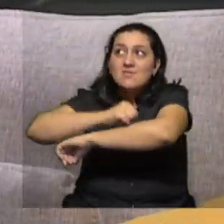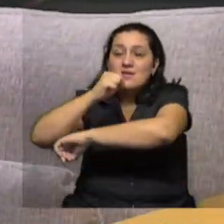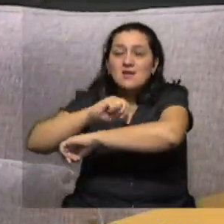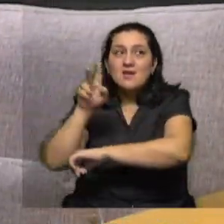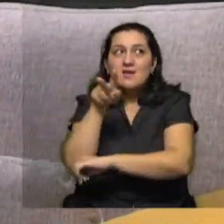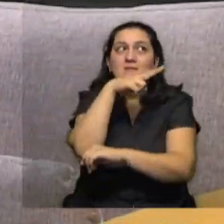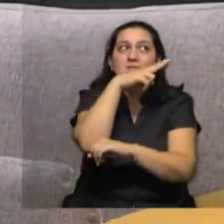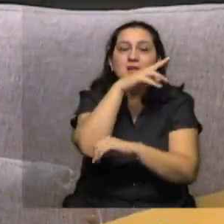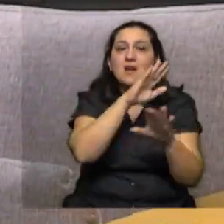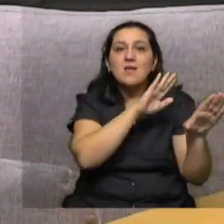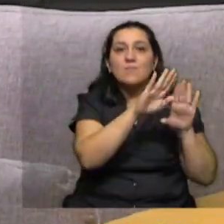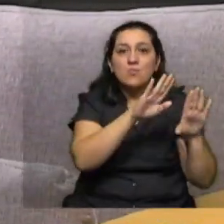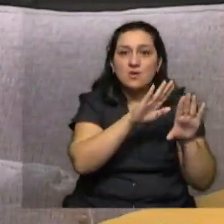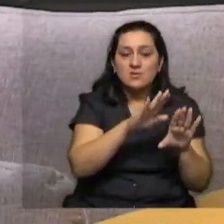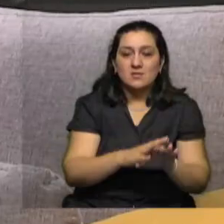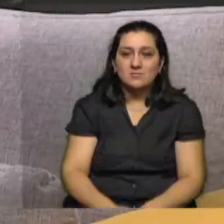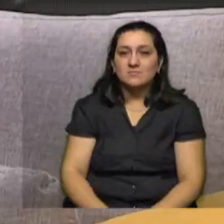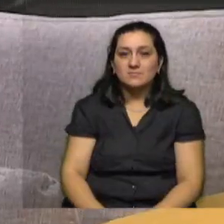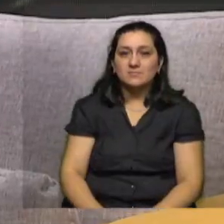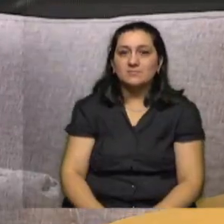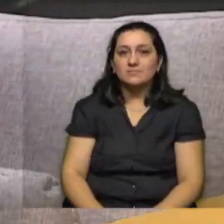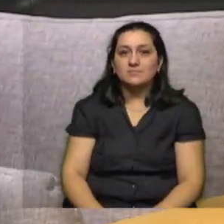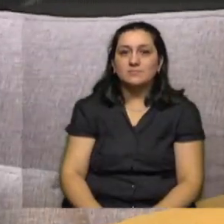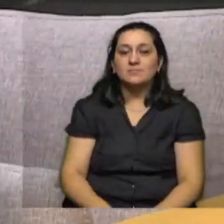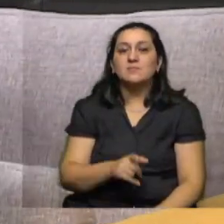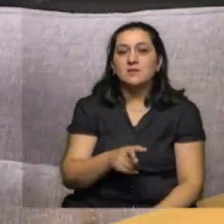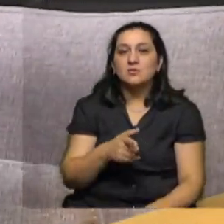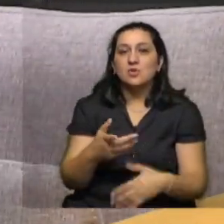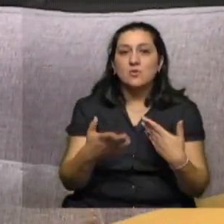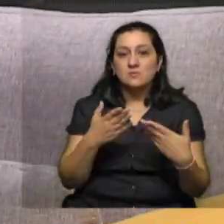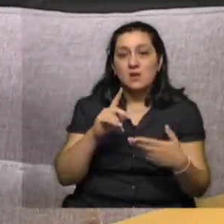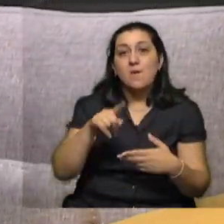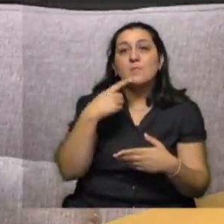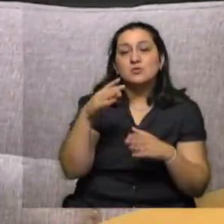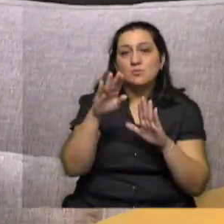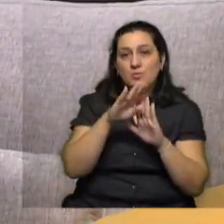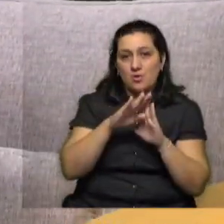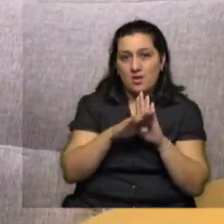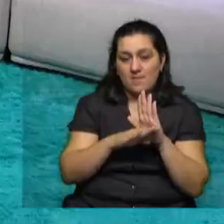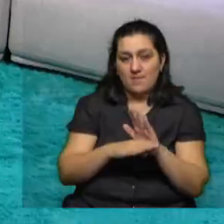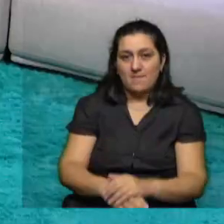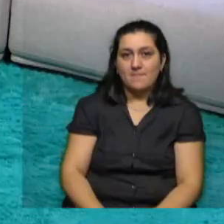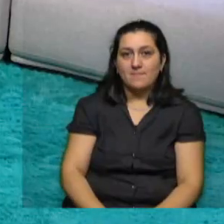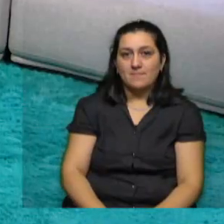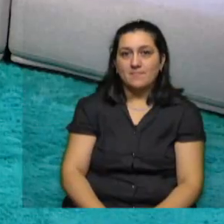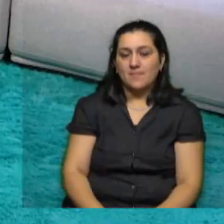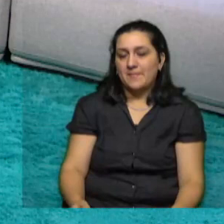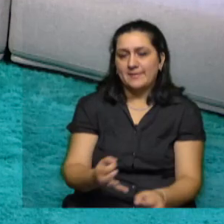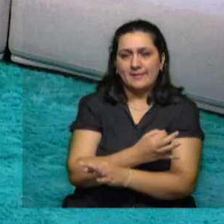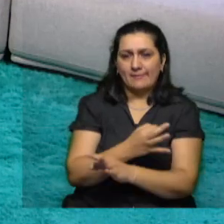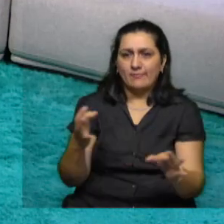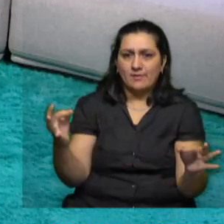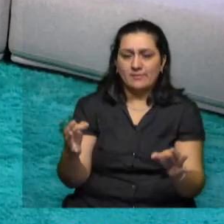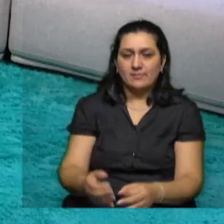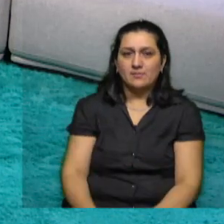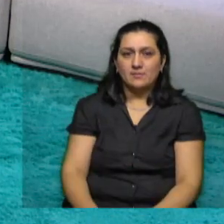las aberturas en posición de control. Esto por vulnerabilidad psicológica y lo vamos a hablar en el programa que viene. ¿Ah? Me encantó. Espectacular. La puerta